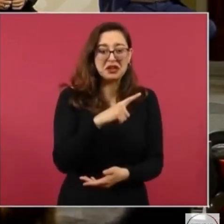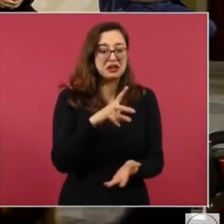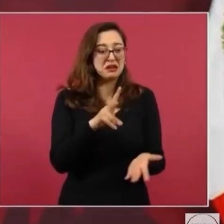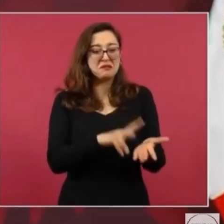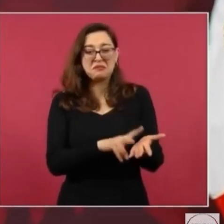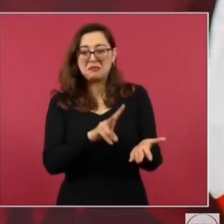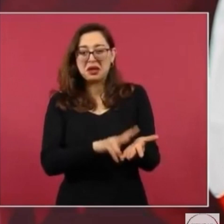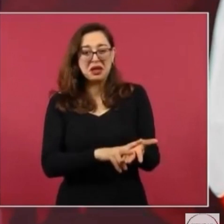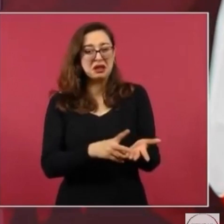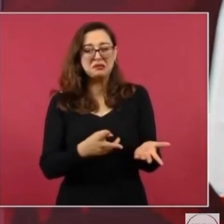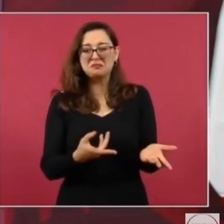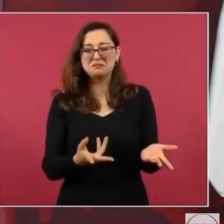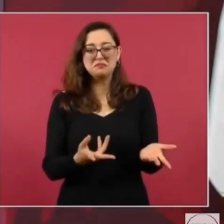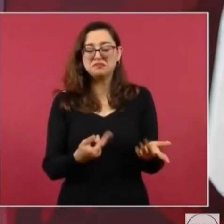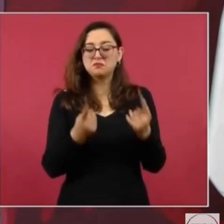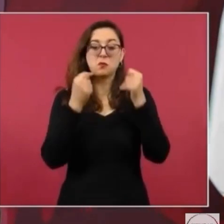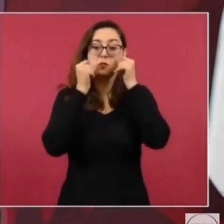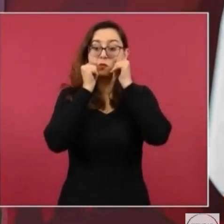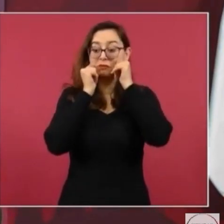conformes.